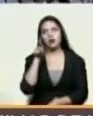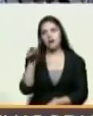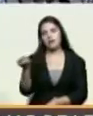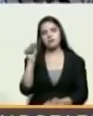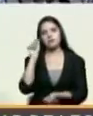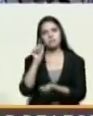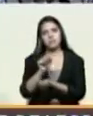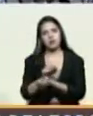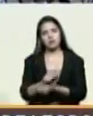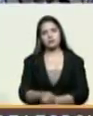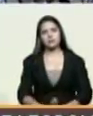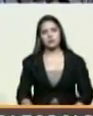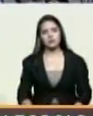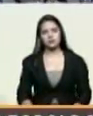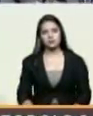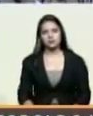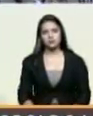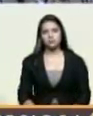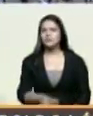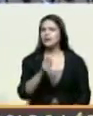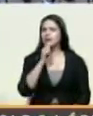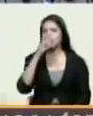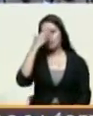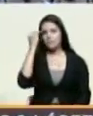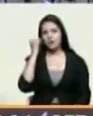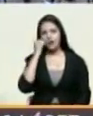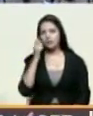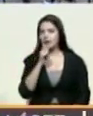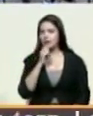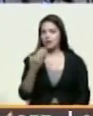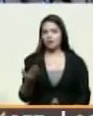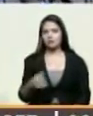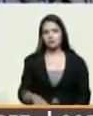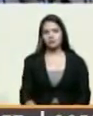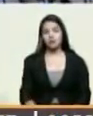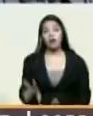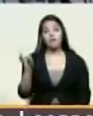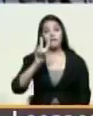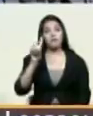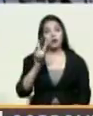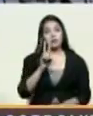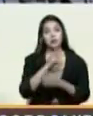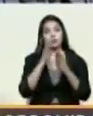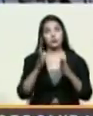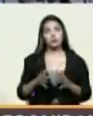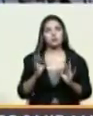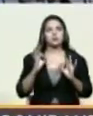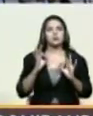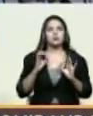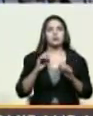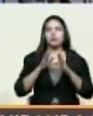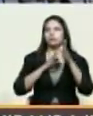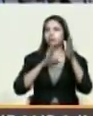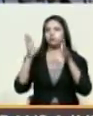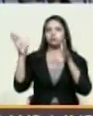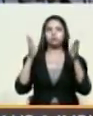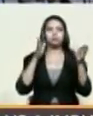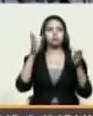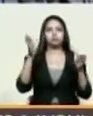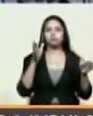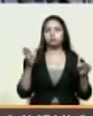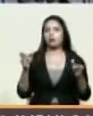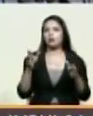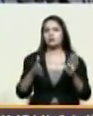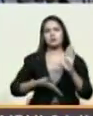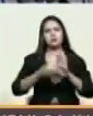carraca. ¿Y quién fue Francisco Miranda? El venezolano más universal. Se